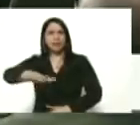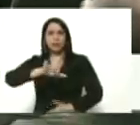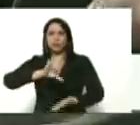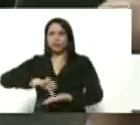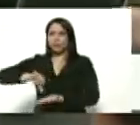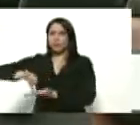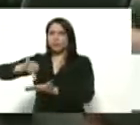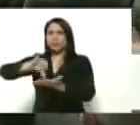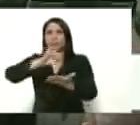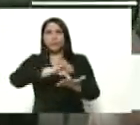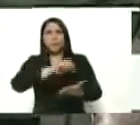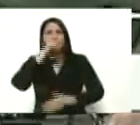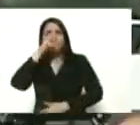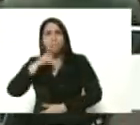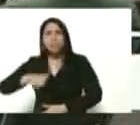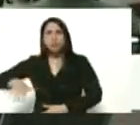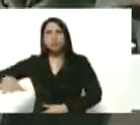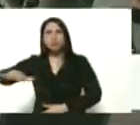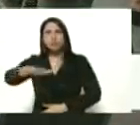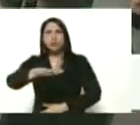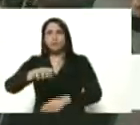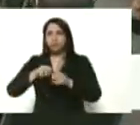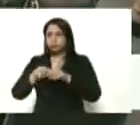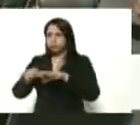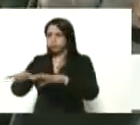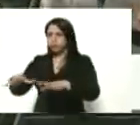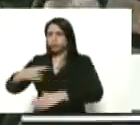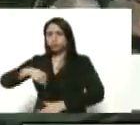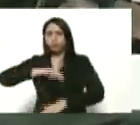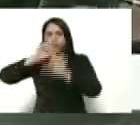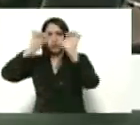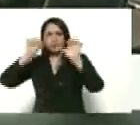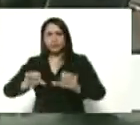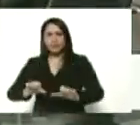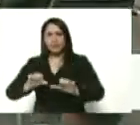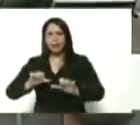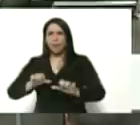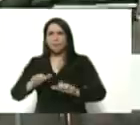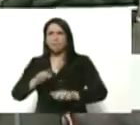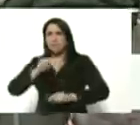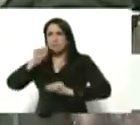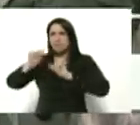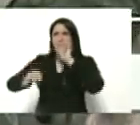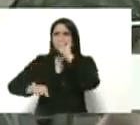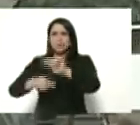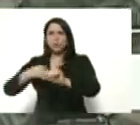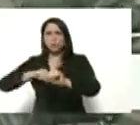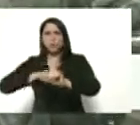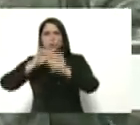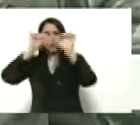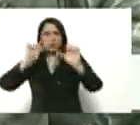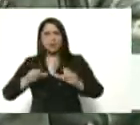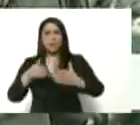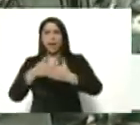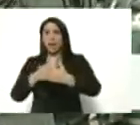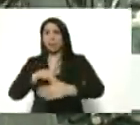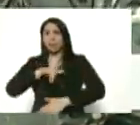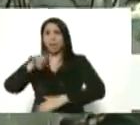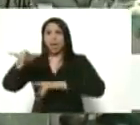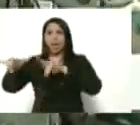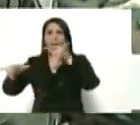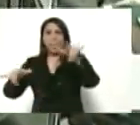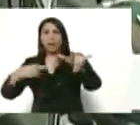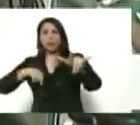ciudades y en pueblos, desplegando nuestro sistema misilístico, nuestro sistema antiaéreo,